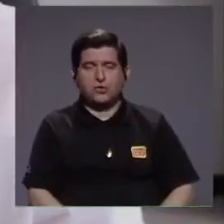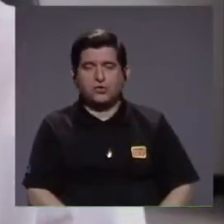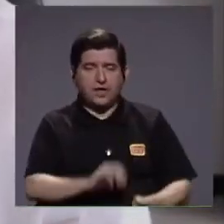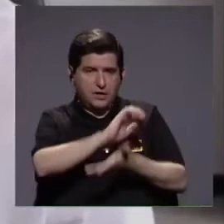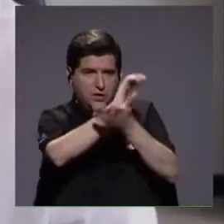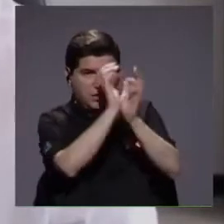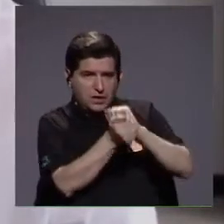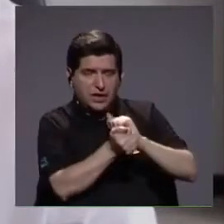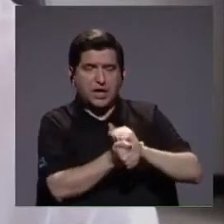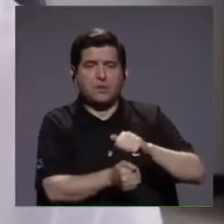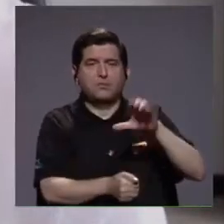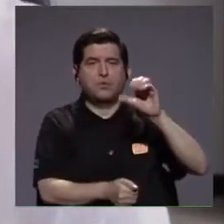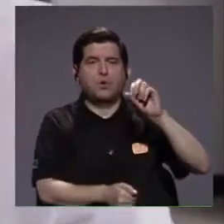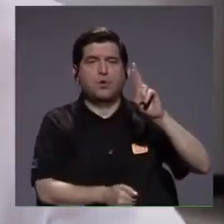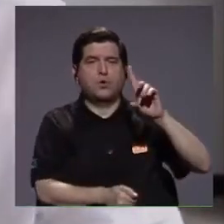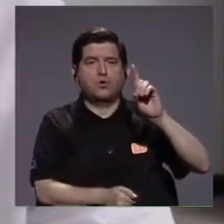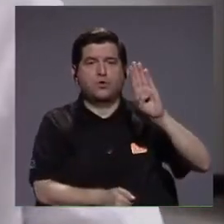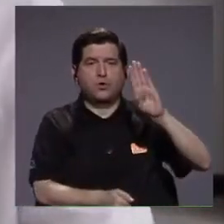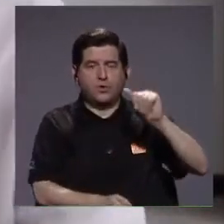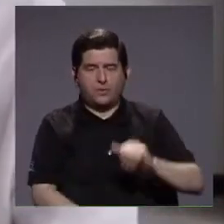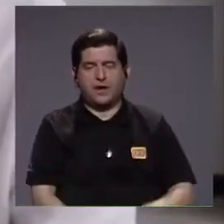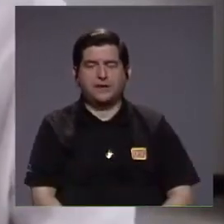desde la reforma de Córdoba,